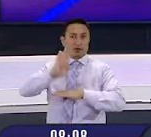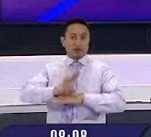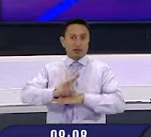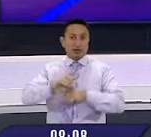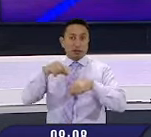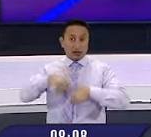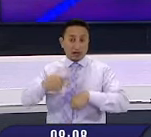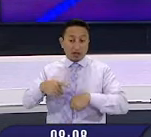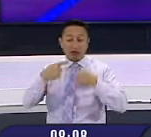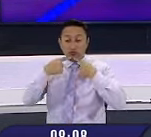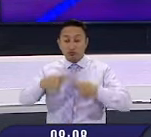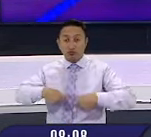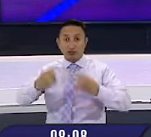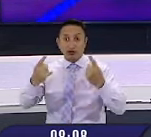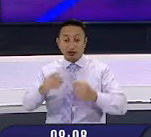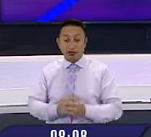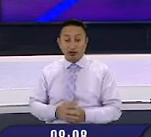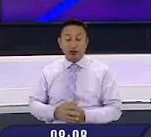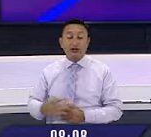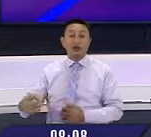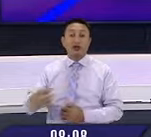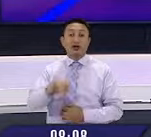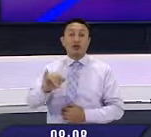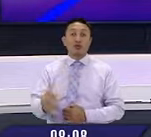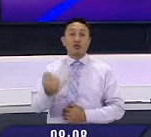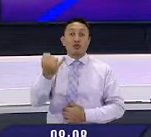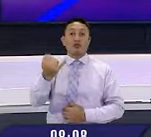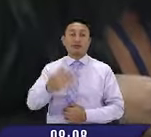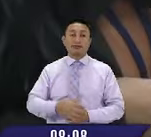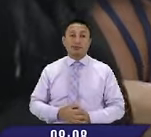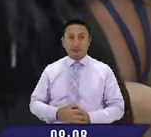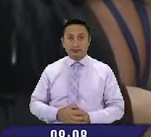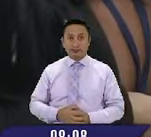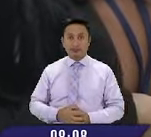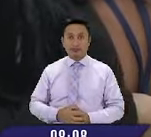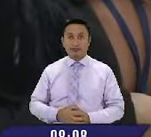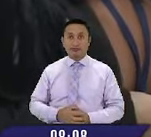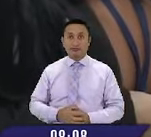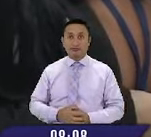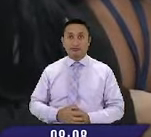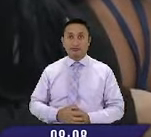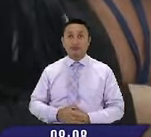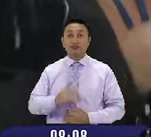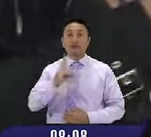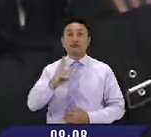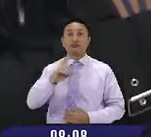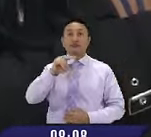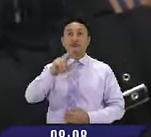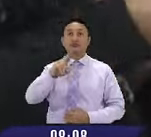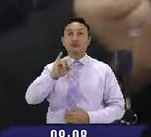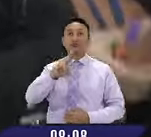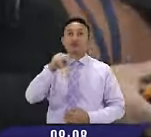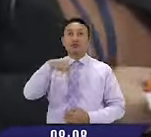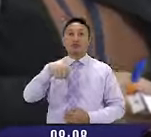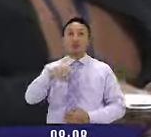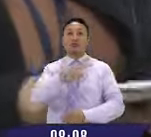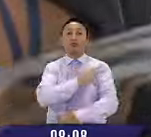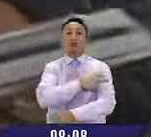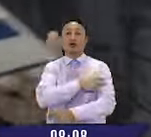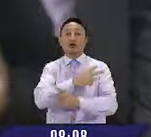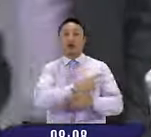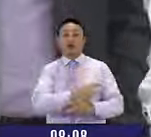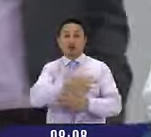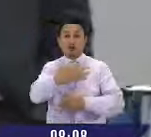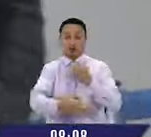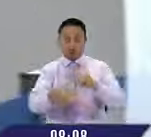efectuó la convocatoria para la posesión este jueves. La designación de Dunia Martínez como vocal del Consejo de la Judicatura